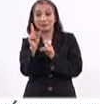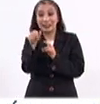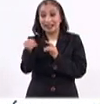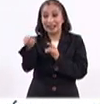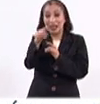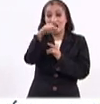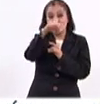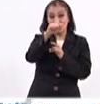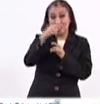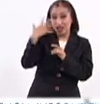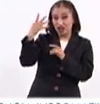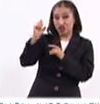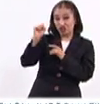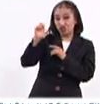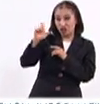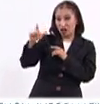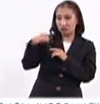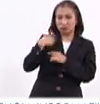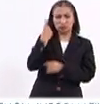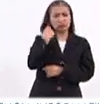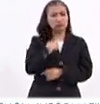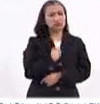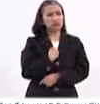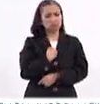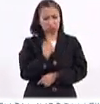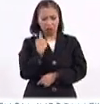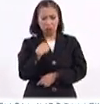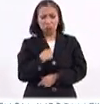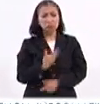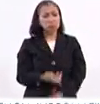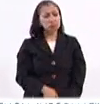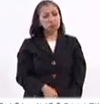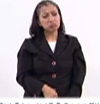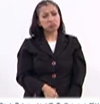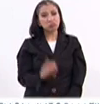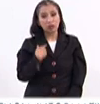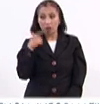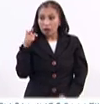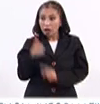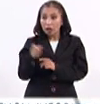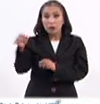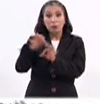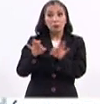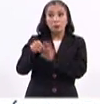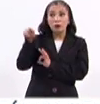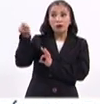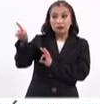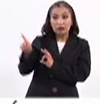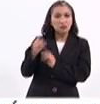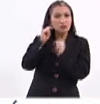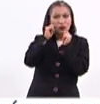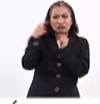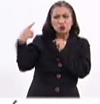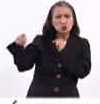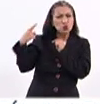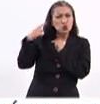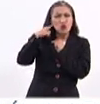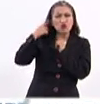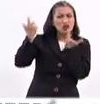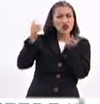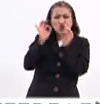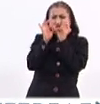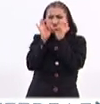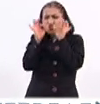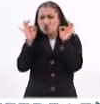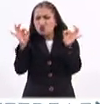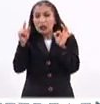que aquella nota aguda que se preguntaba qué sentido tenía, pues al final se dan cuenta que a pesar de cuál sea su sonido, si sea